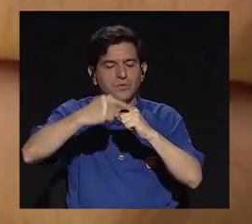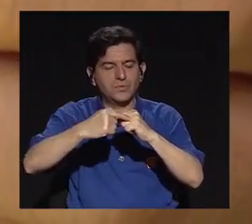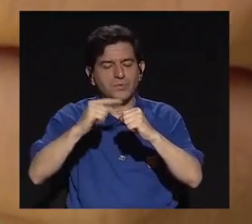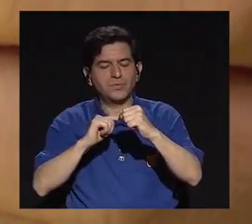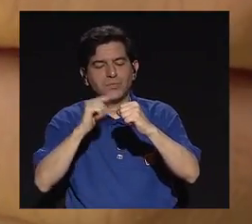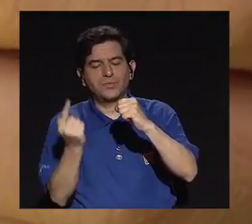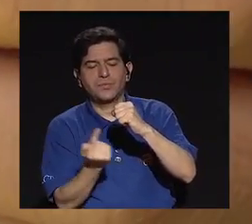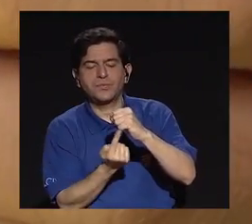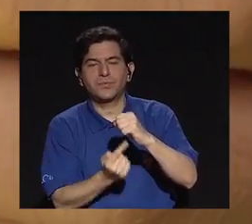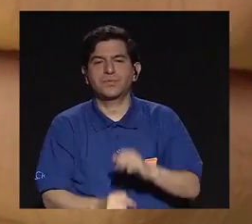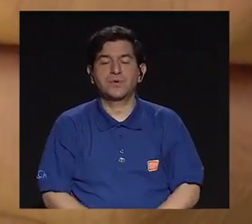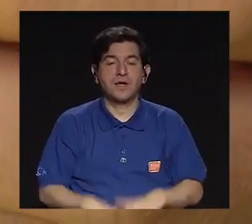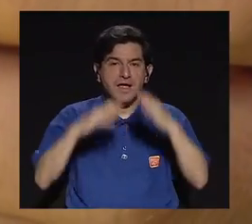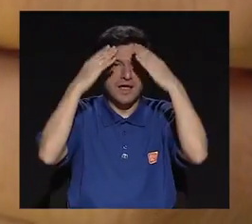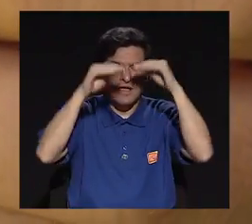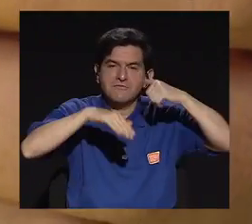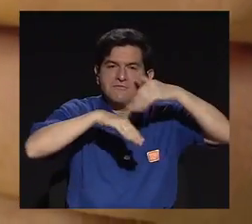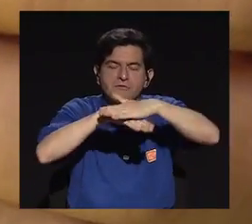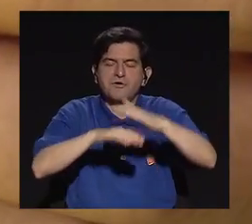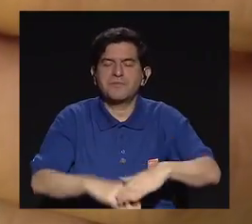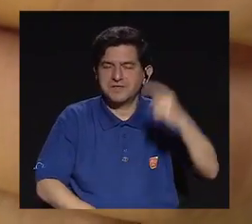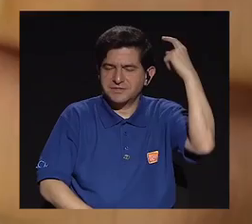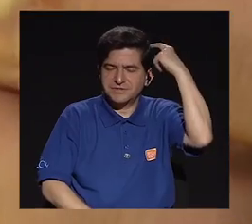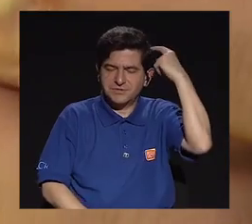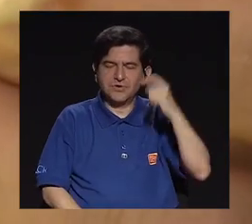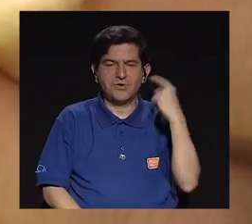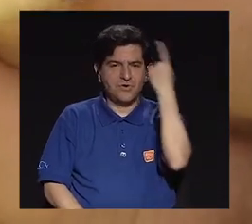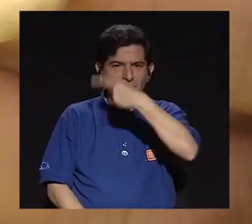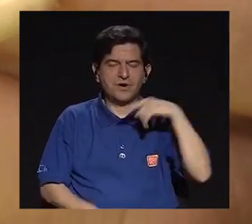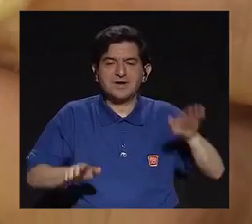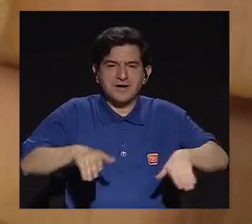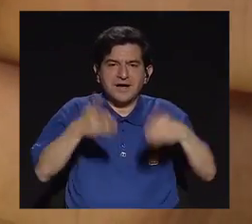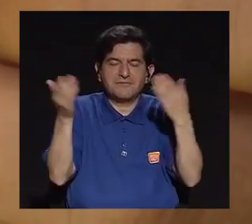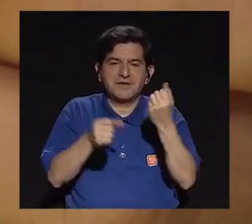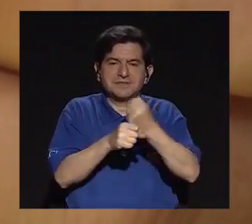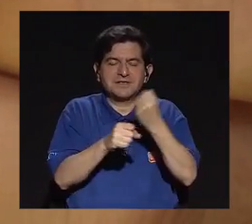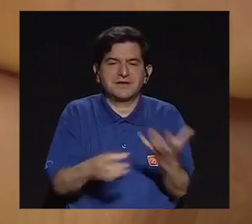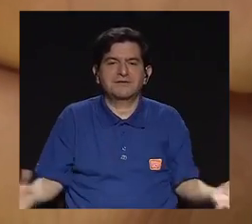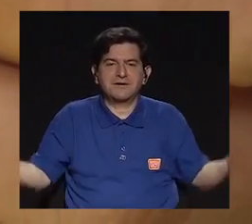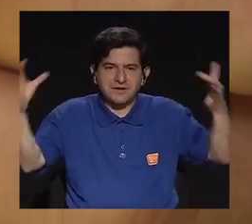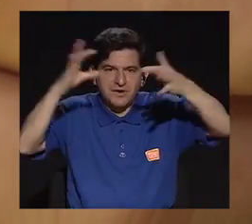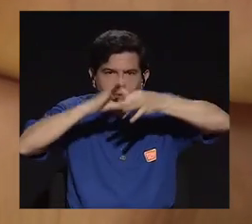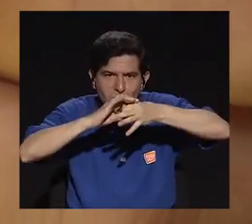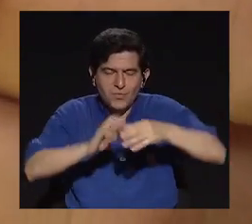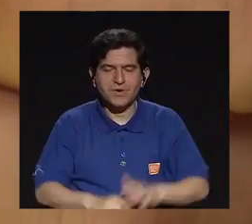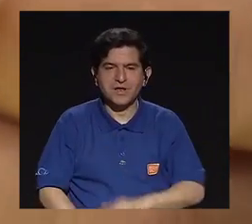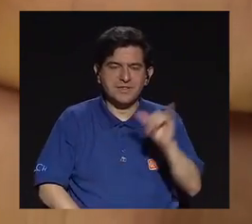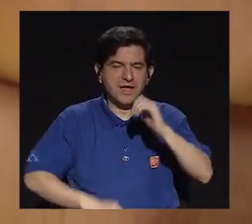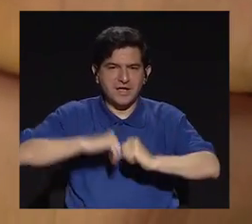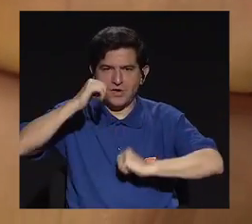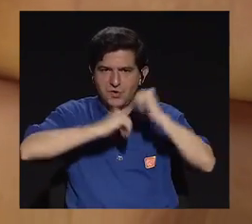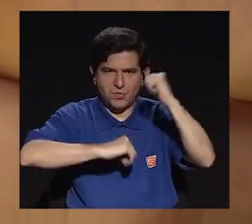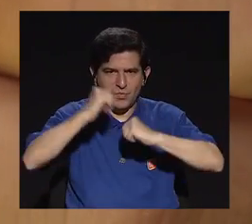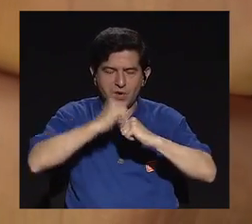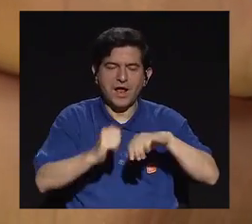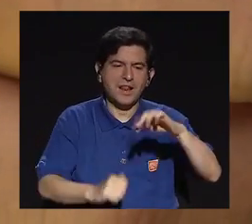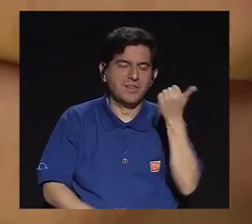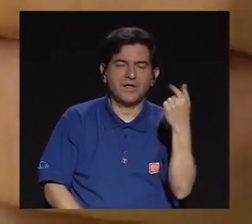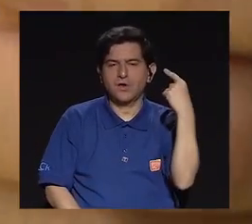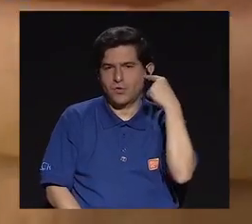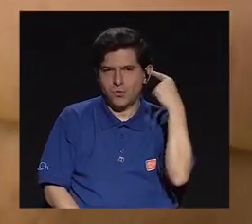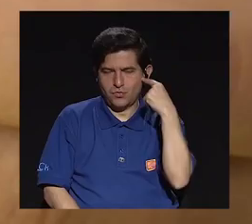Ellos son los que nos van a darle información al cerebro en qué posición tenemos la cabeza y trabajan en conjunto con las mismas estructuras del otro